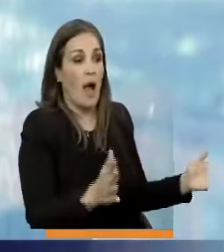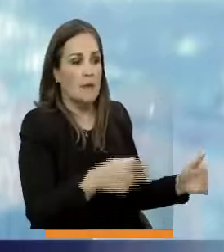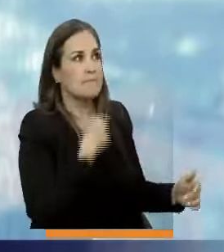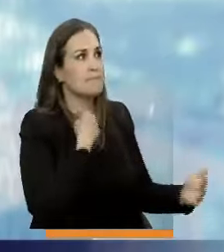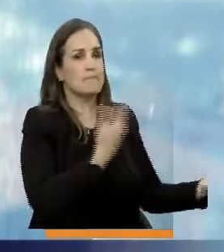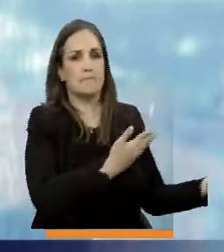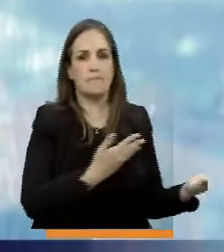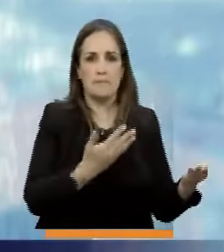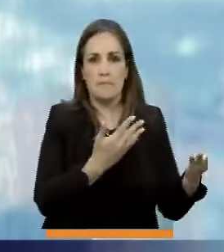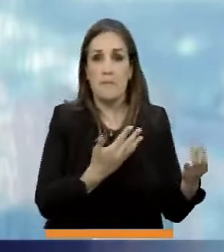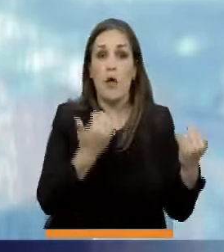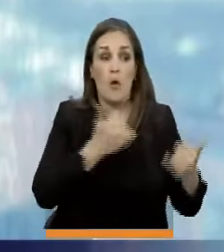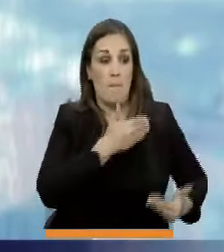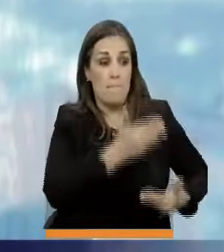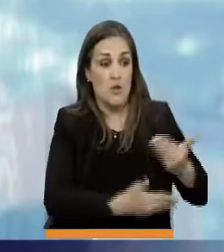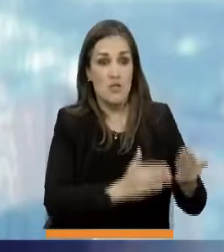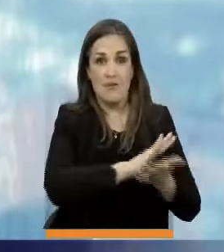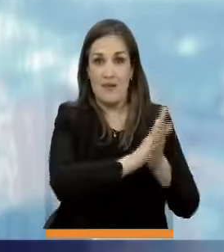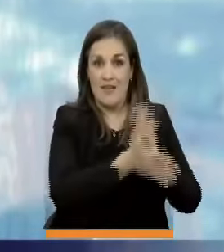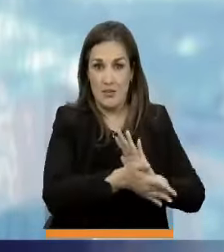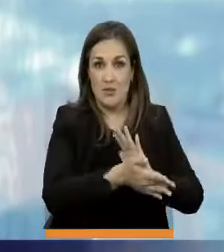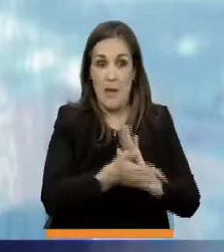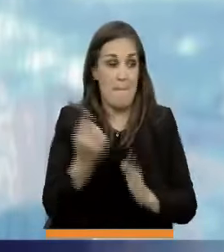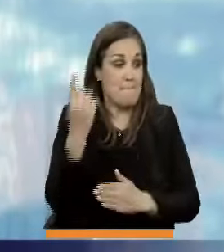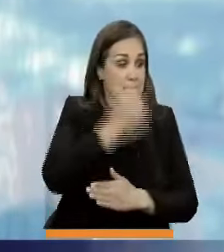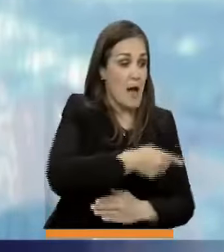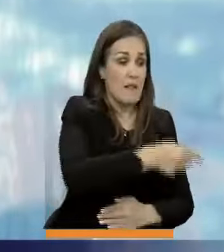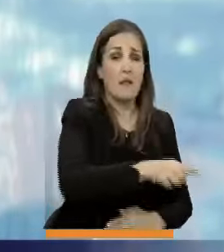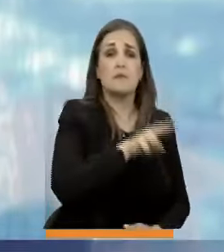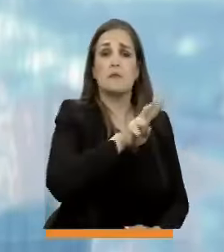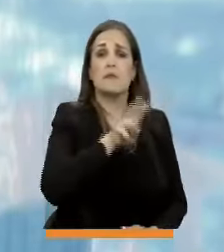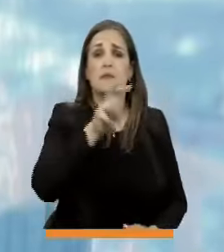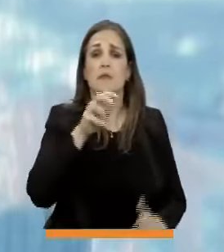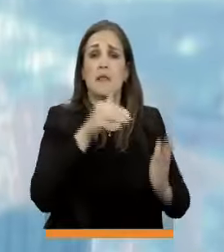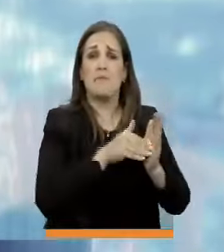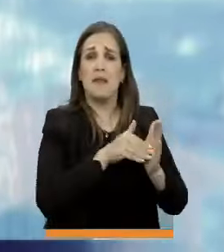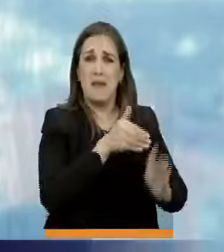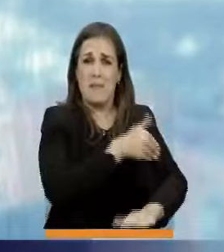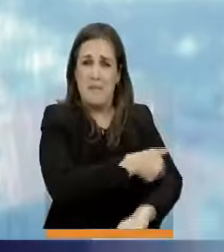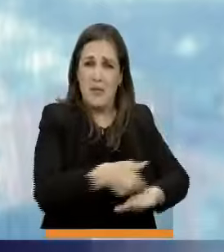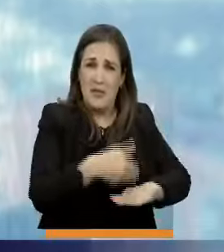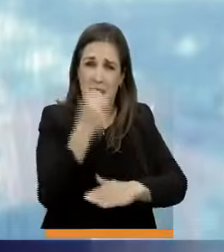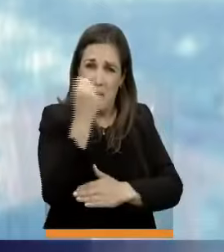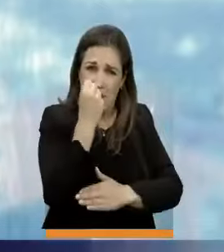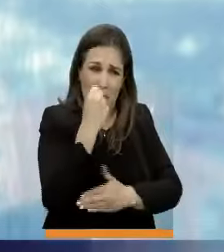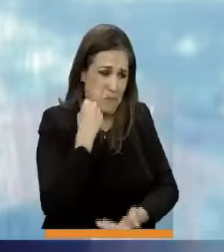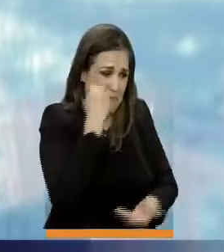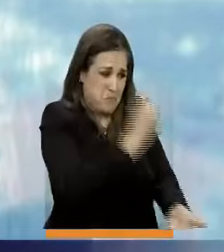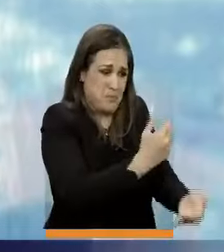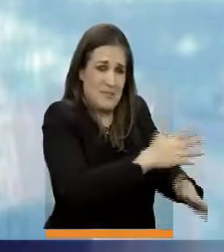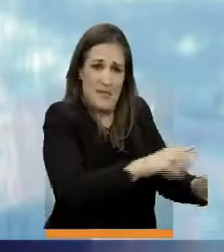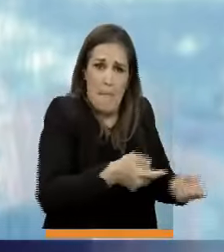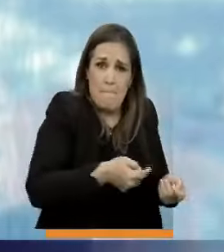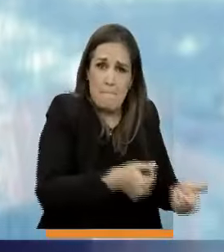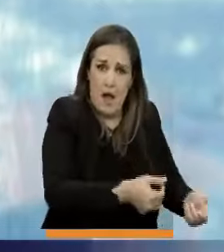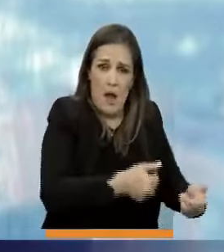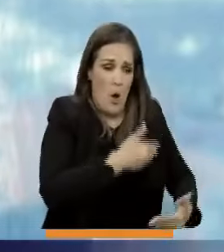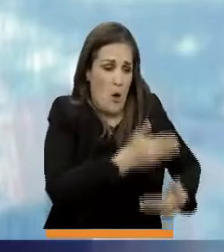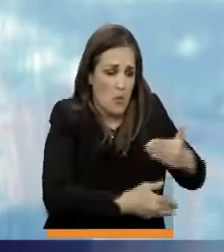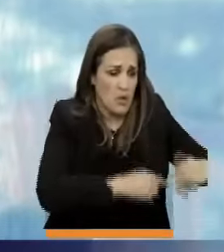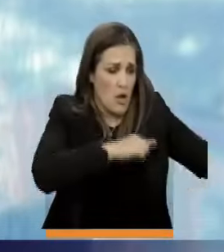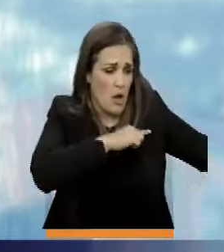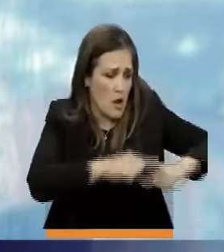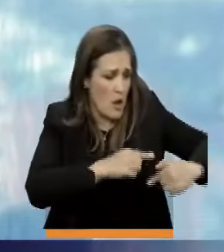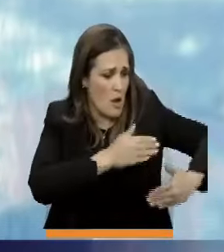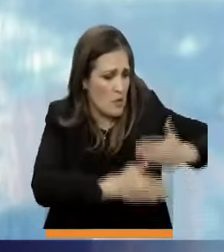mientras que el proceso de liquidación y el mandato costó 77 mil millones de pesos. Costó mucho más el proceso de liquidación y el proceso administrativo